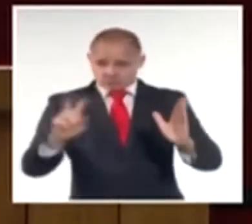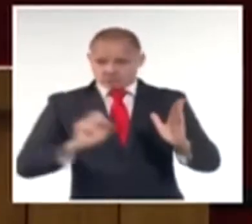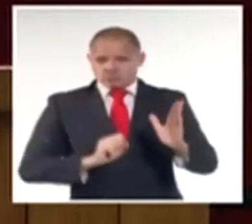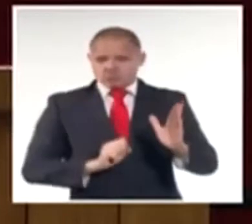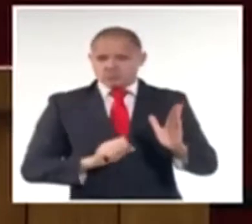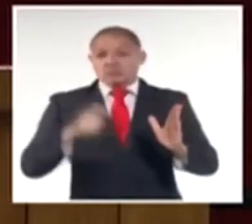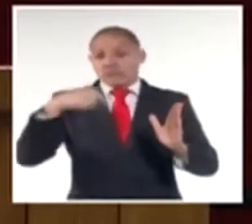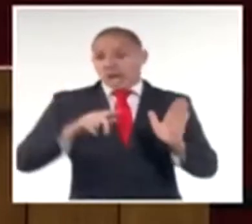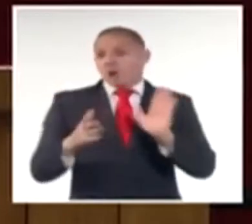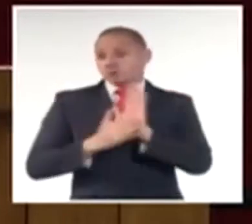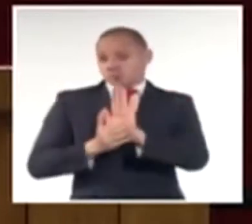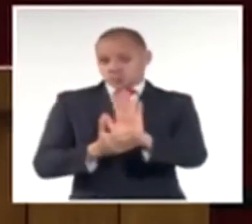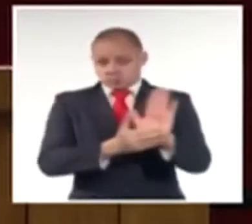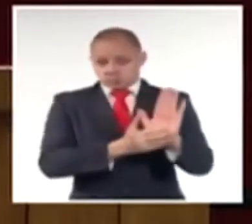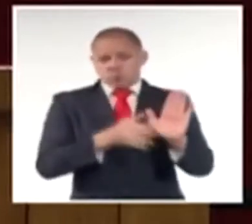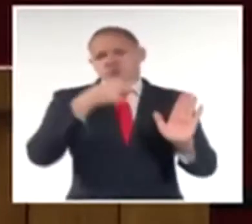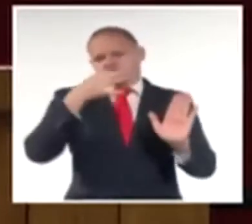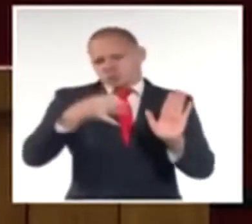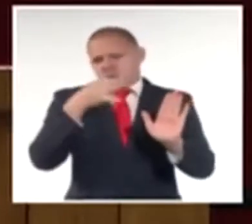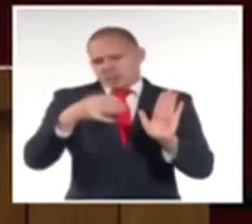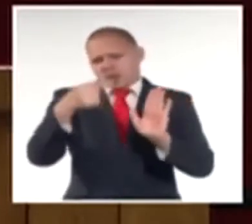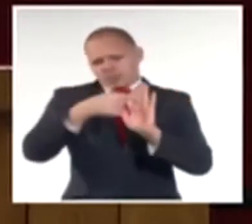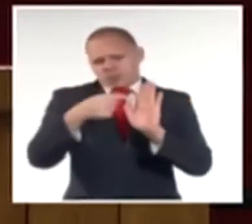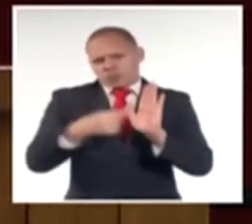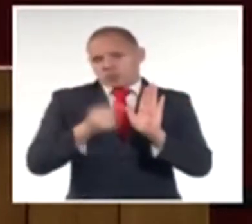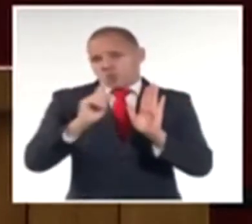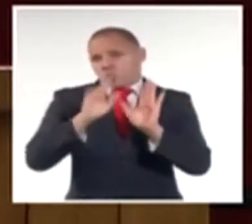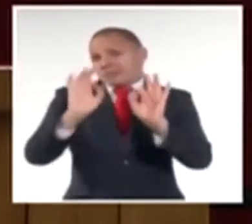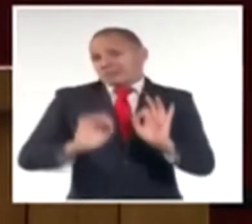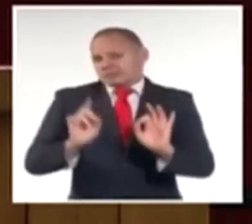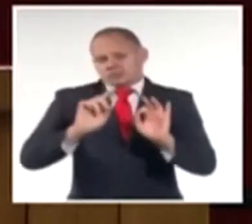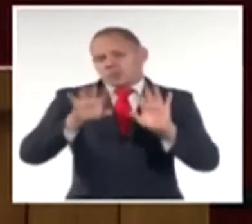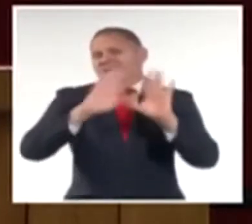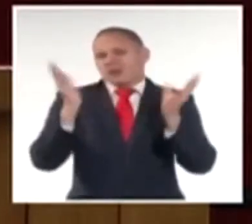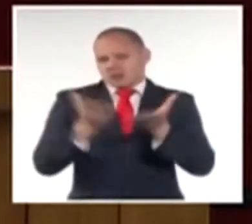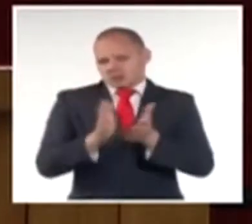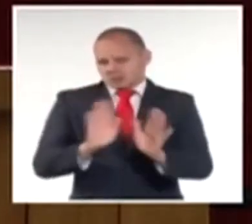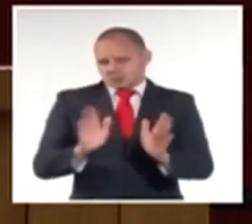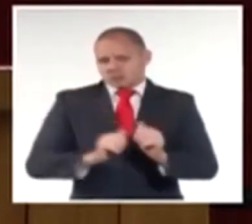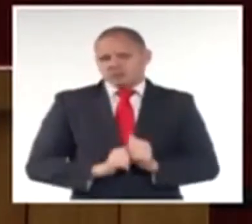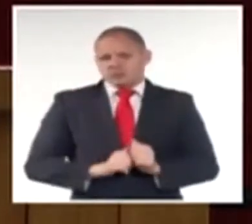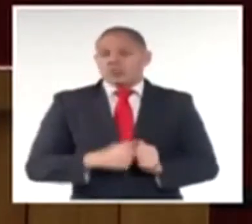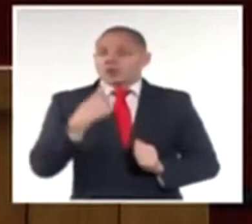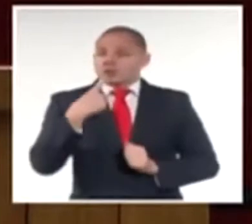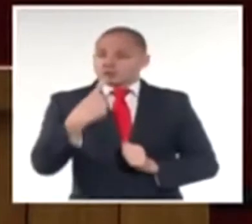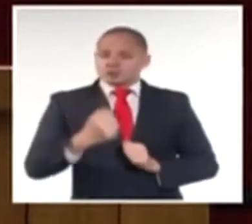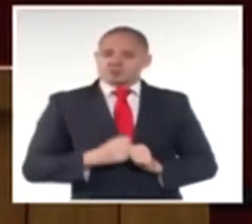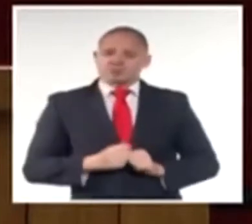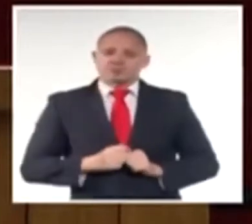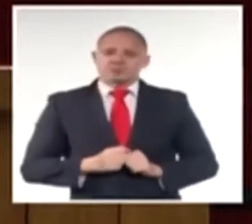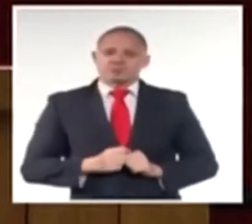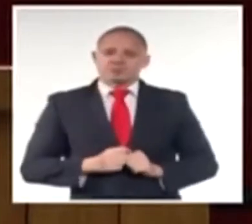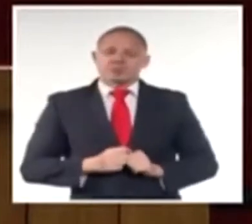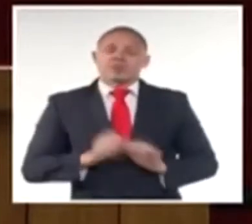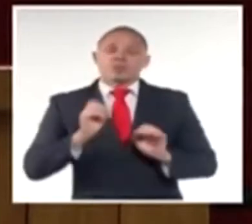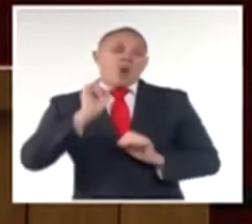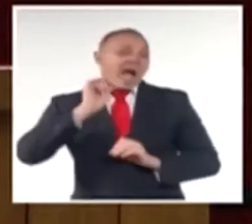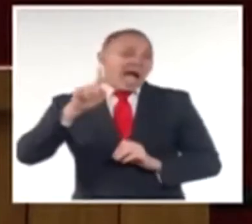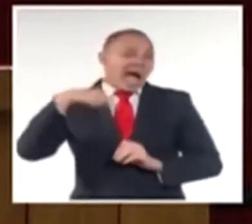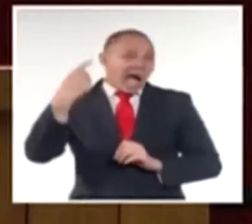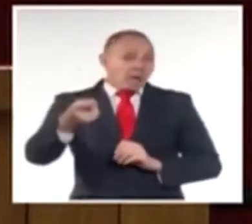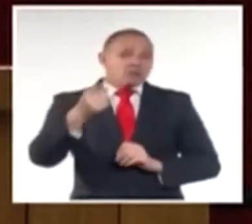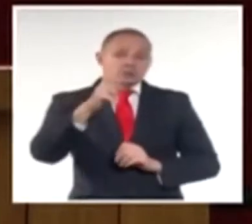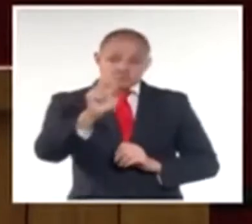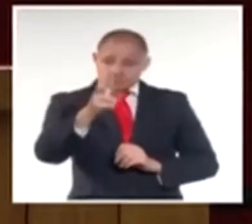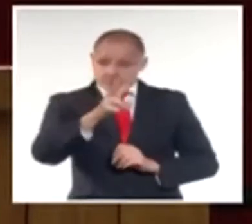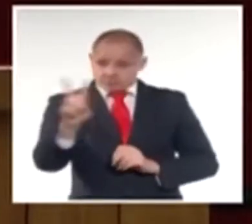sus principales aspectos y, como es habitual, le resumo el estimado para el ejercicio fiscal